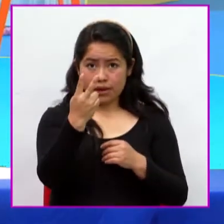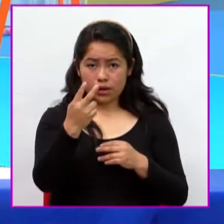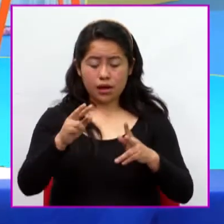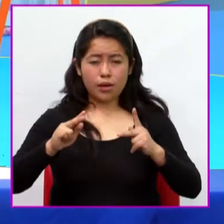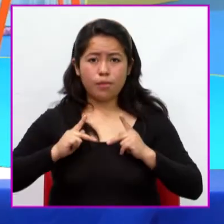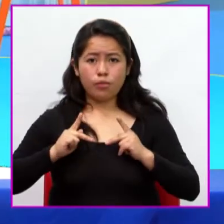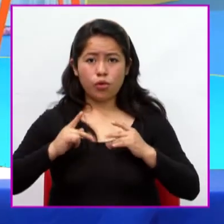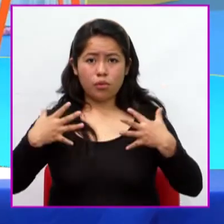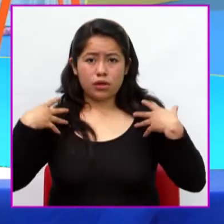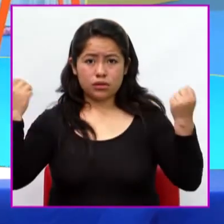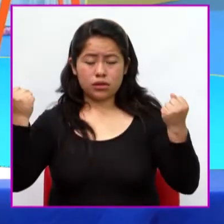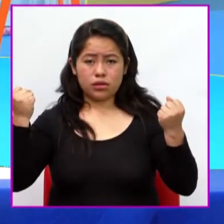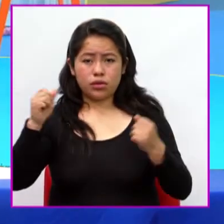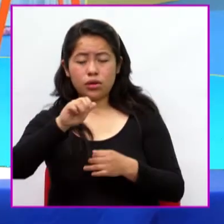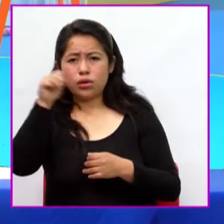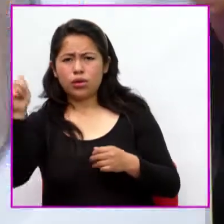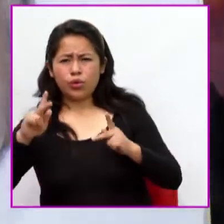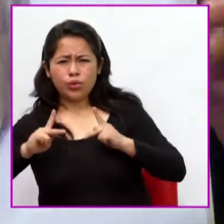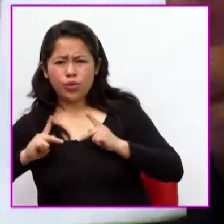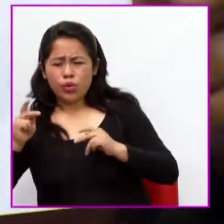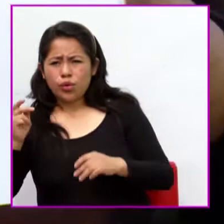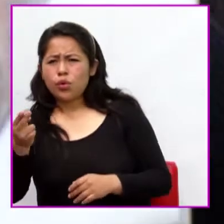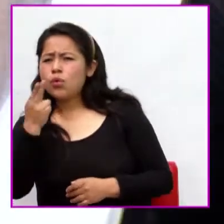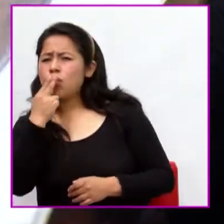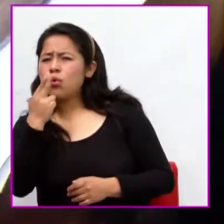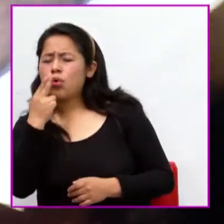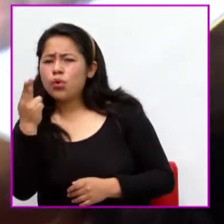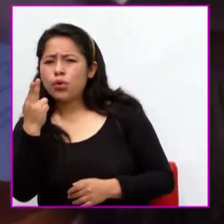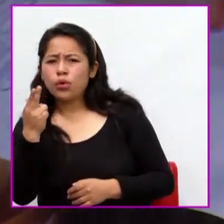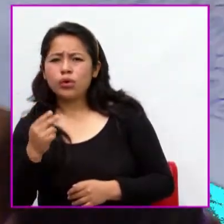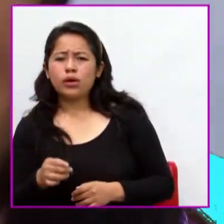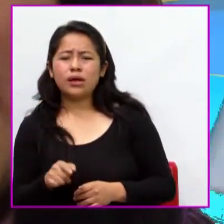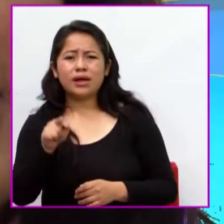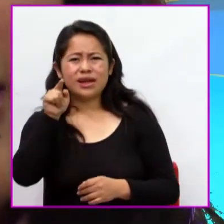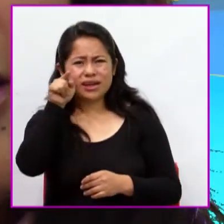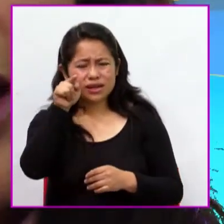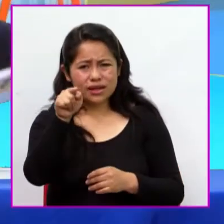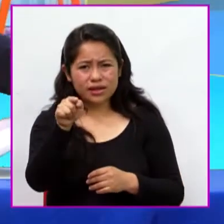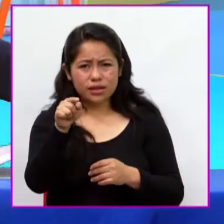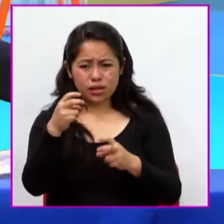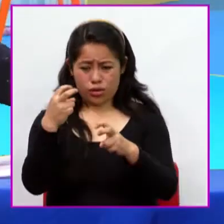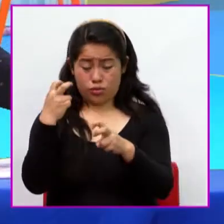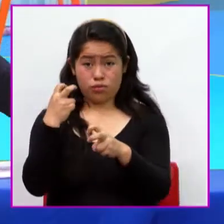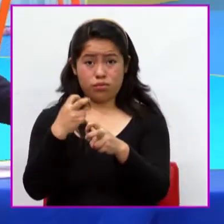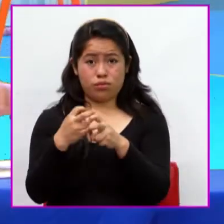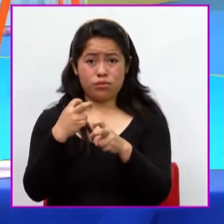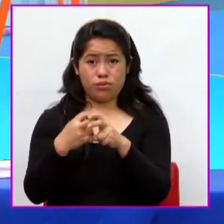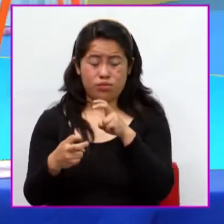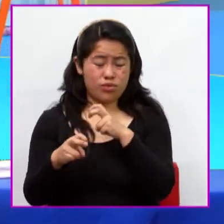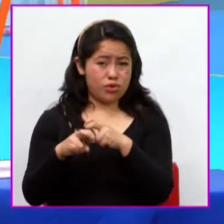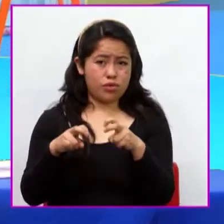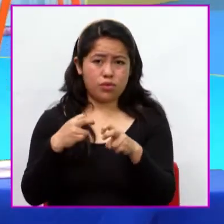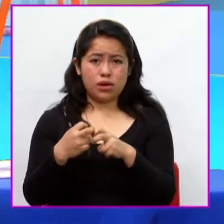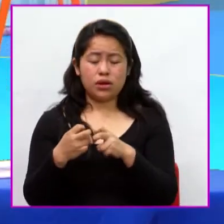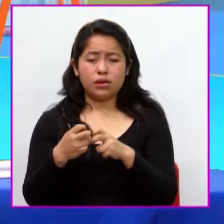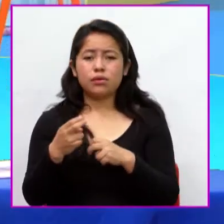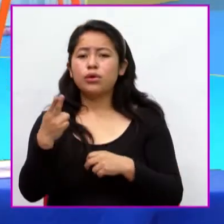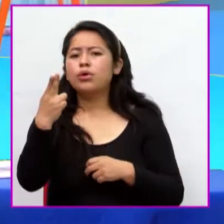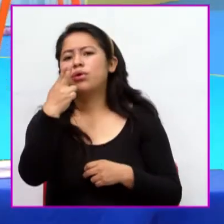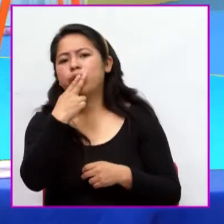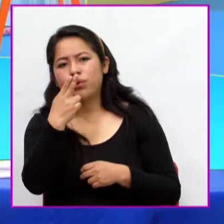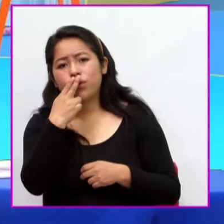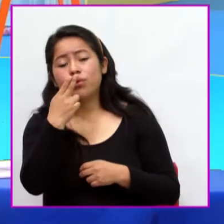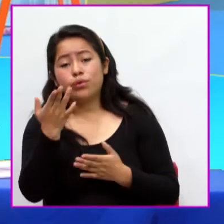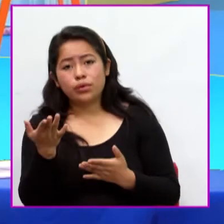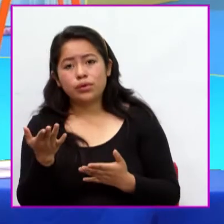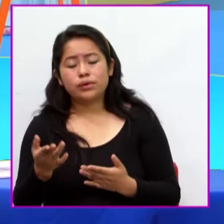pulmón fumador. Entonces, una de las principales causas de estos trastornos sería el fumar.